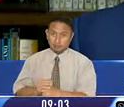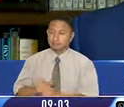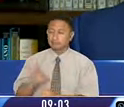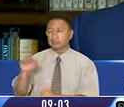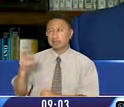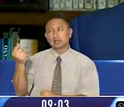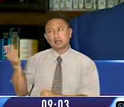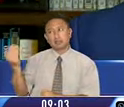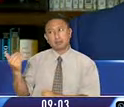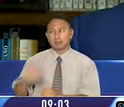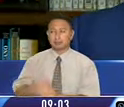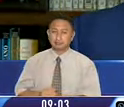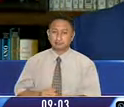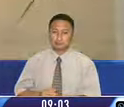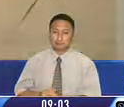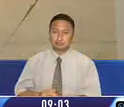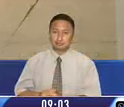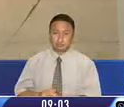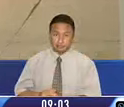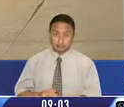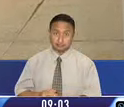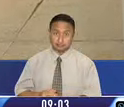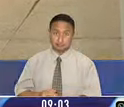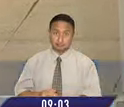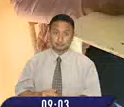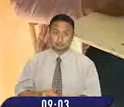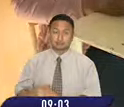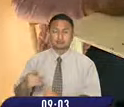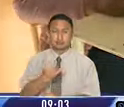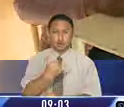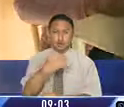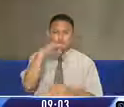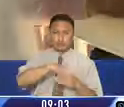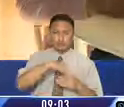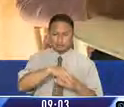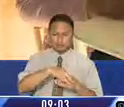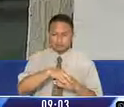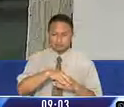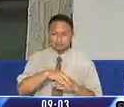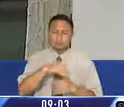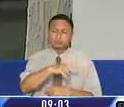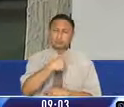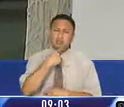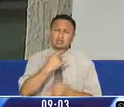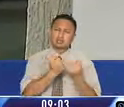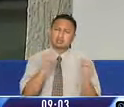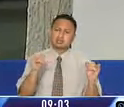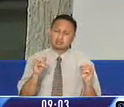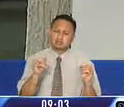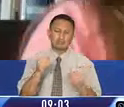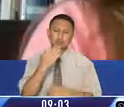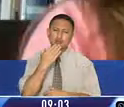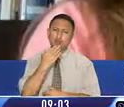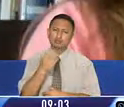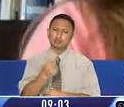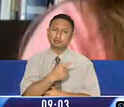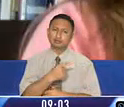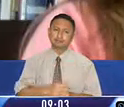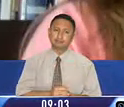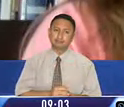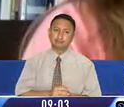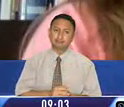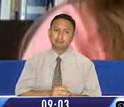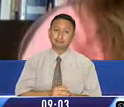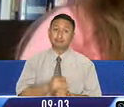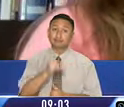asignación presupuestaria para aquello. Pero con este referéndum, ¿qué tipo de autonomía se le otorgaría a la Fiscalía? Primero, la pregunta